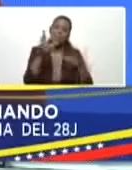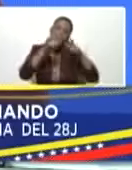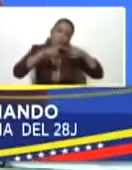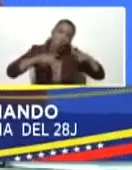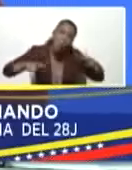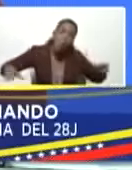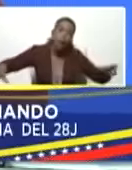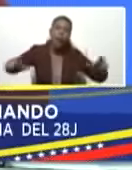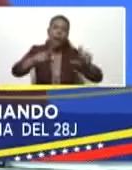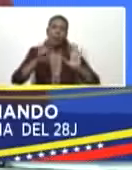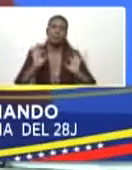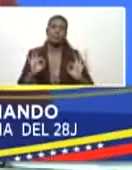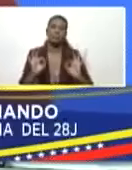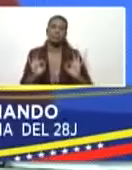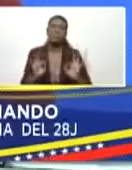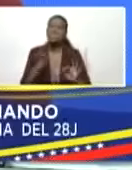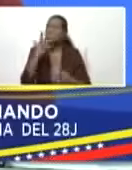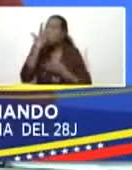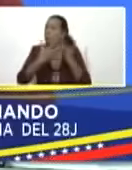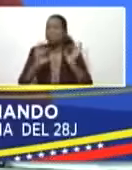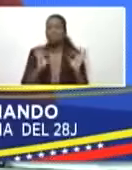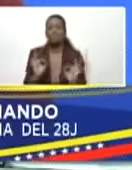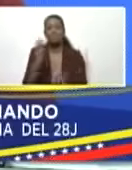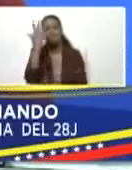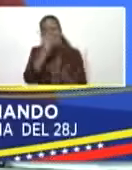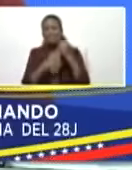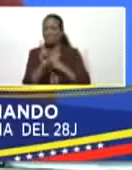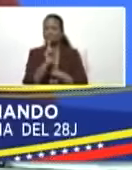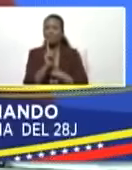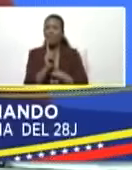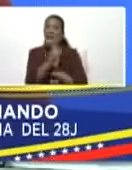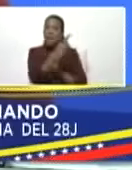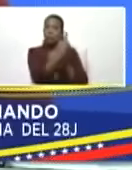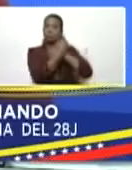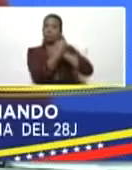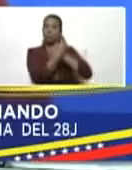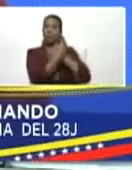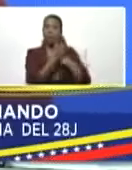el territorio nacional, sin duda. Y ellos no se van a atrever.